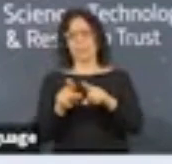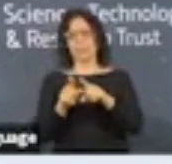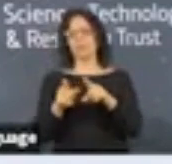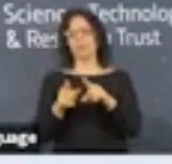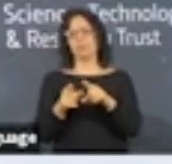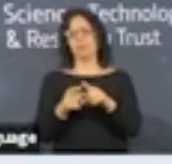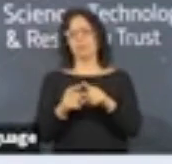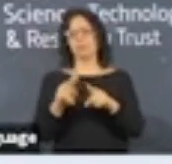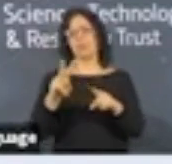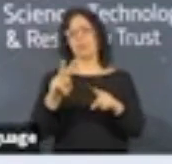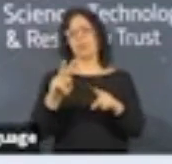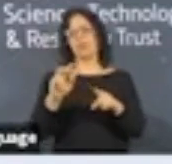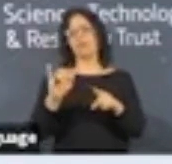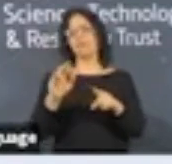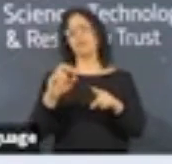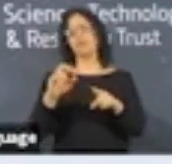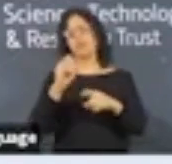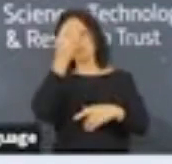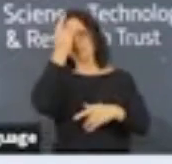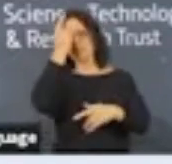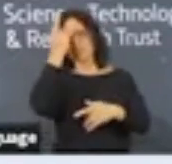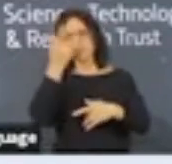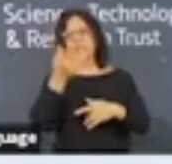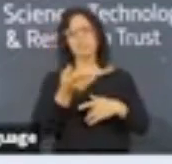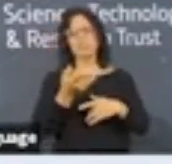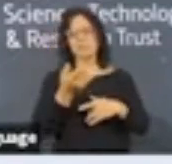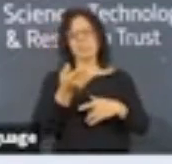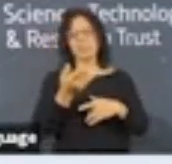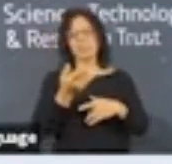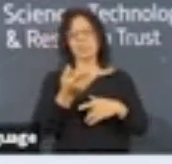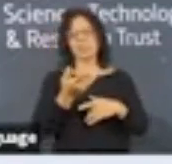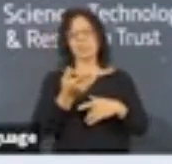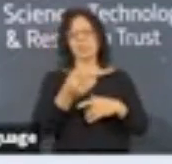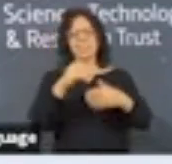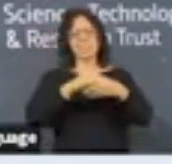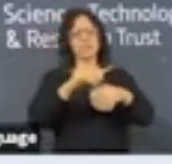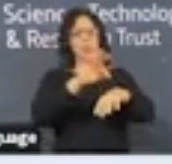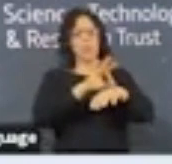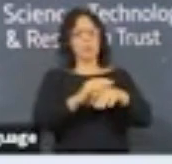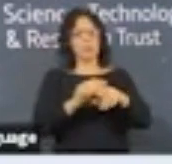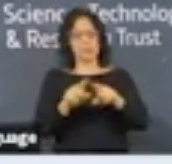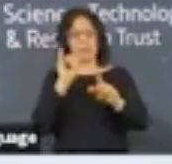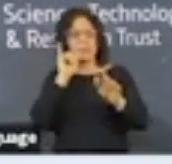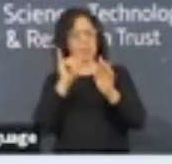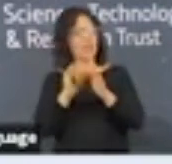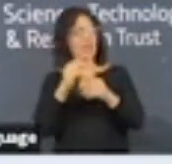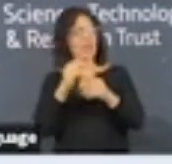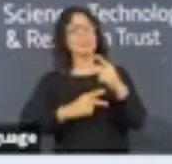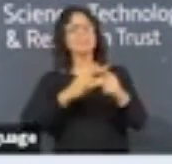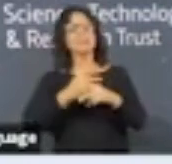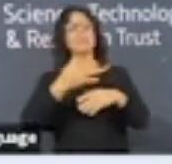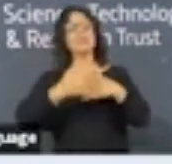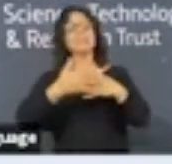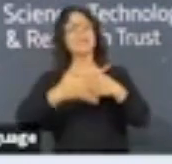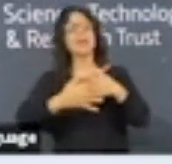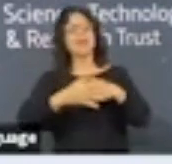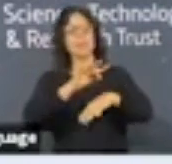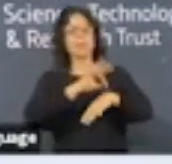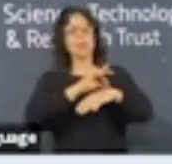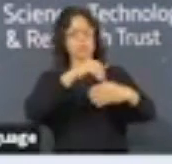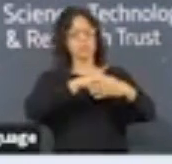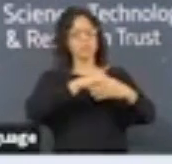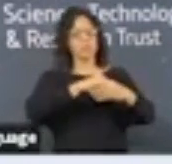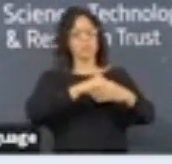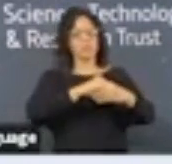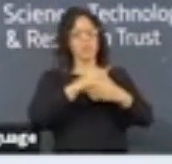o parásitos en los mosquitos. Y nos interesa identificar el tipo de sangre en el mosquito para saber de quién se